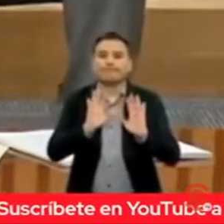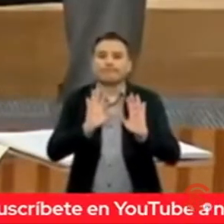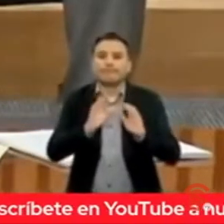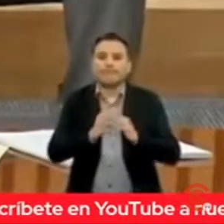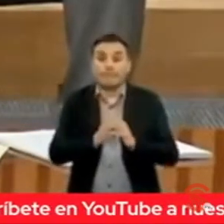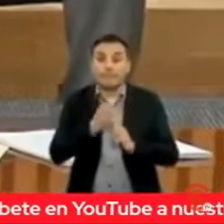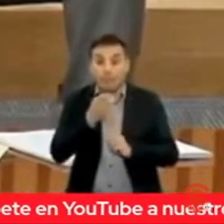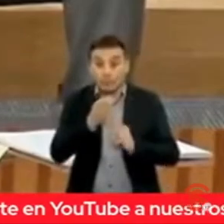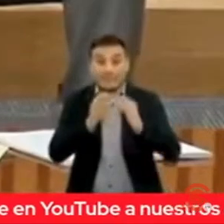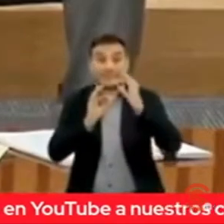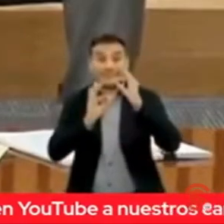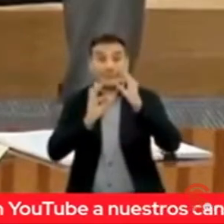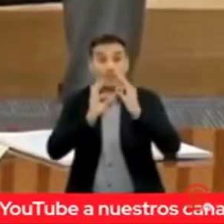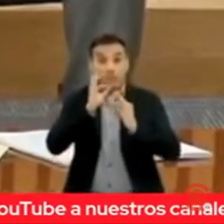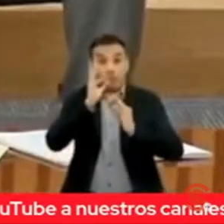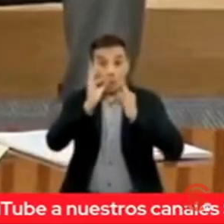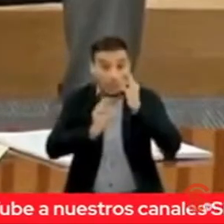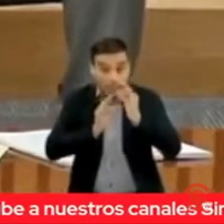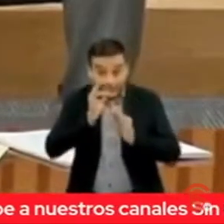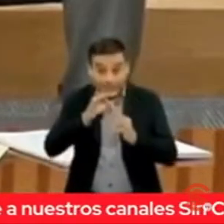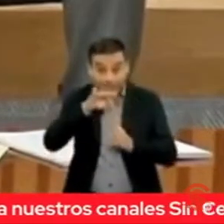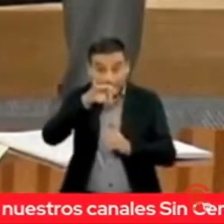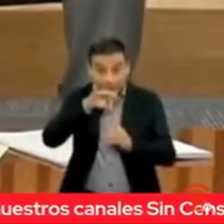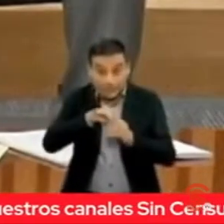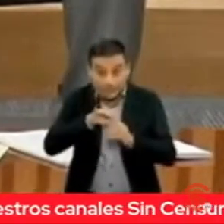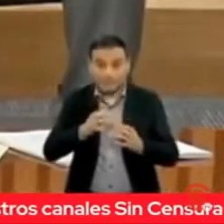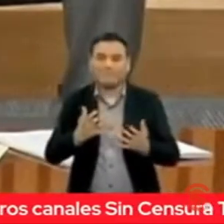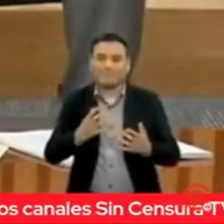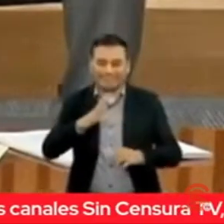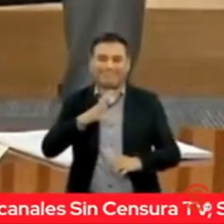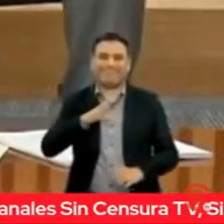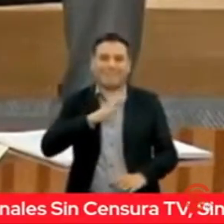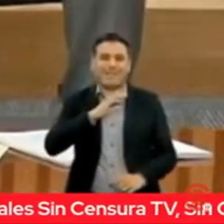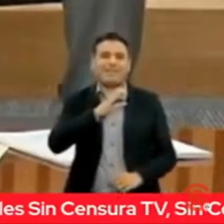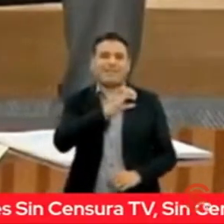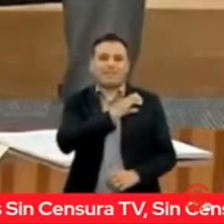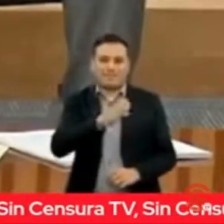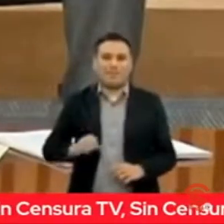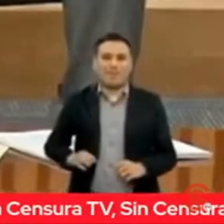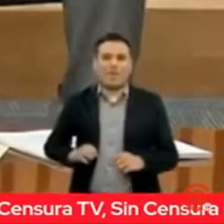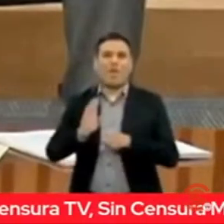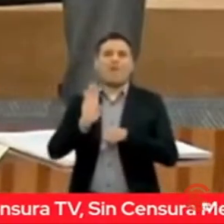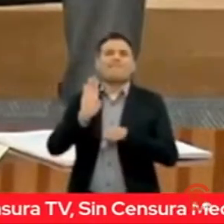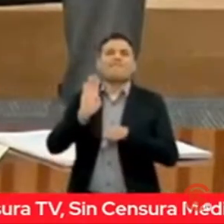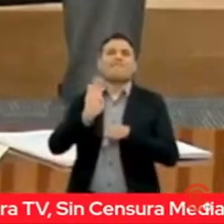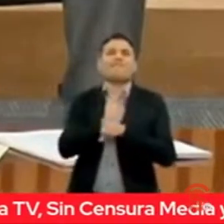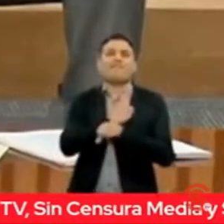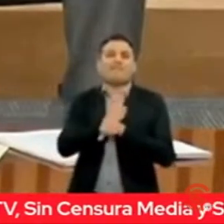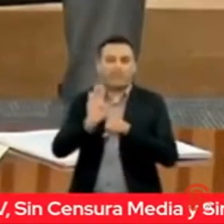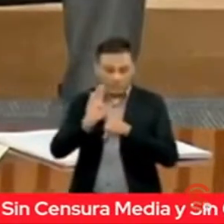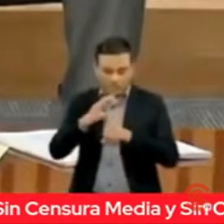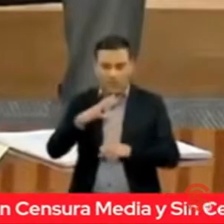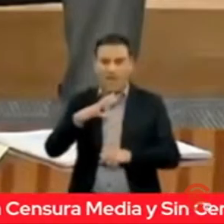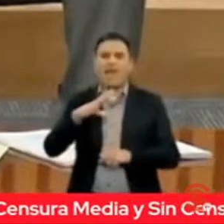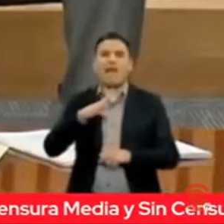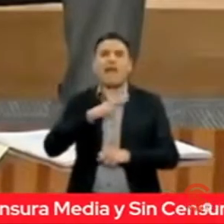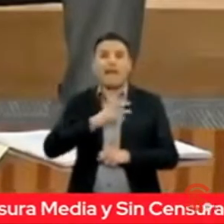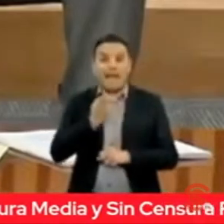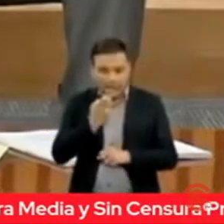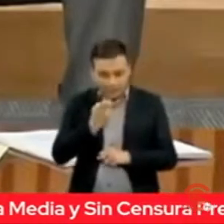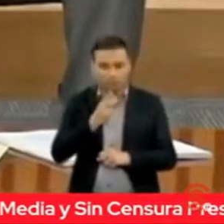de propaganda electoral, generaron un beneficio para las candidaturas que en ellas aparecen y en consecuencia estas